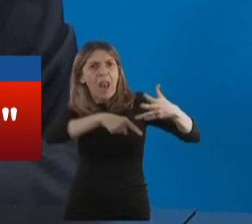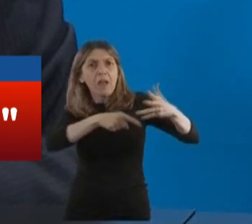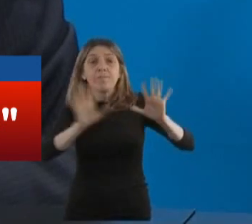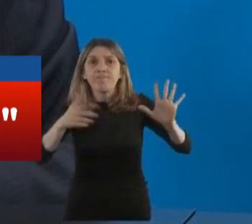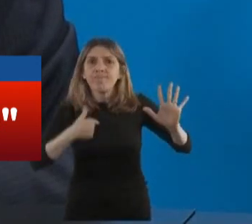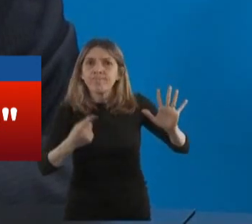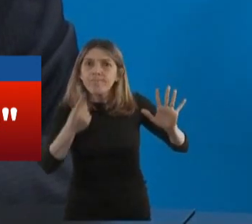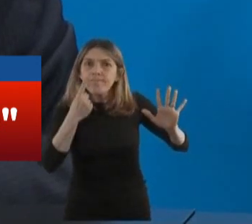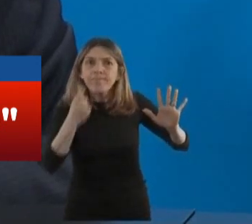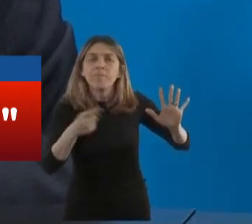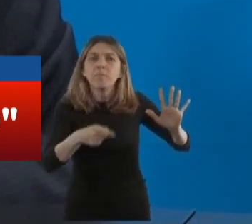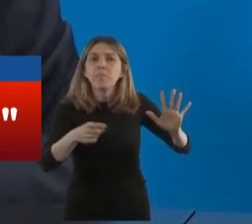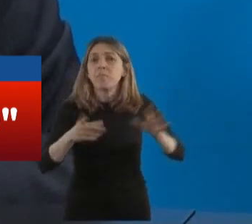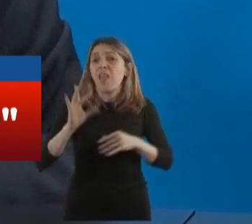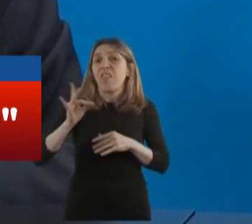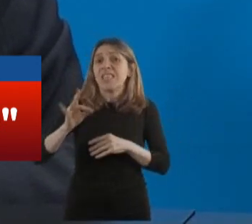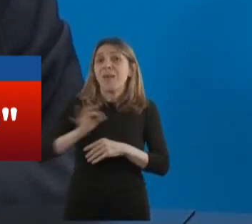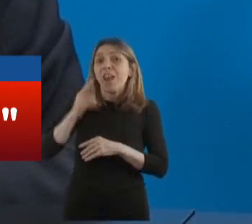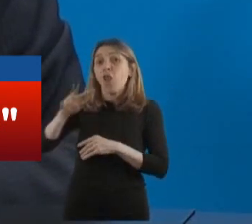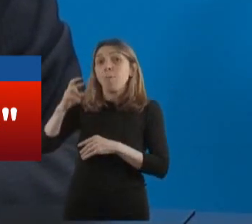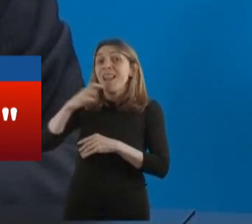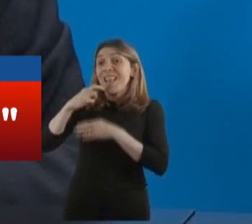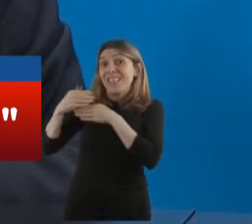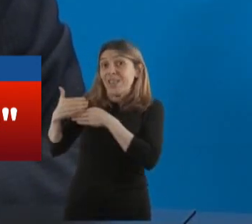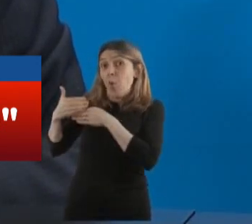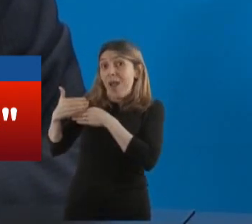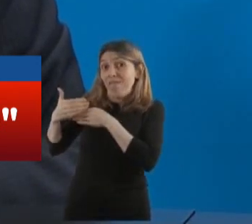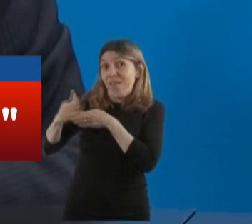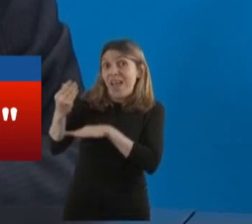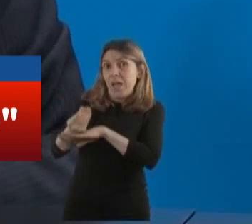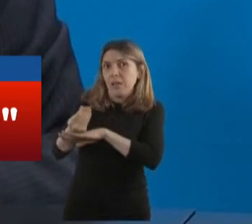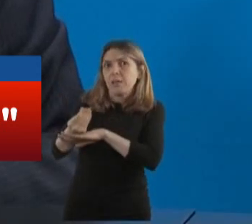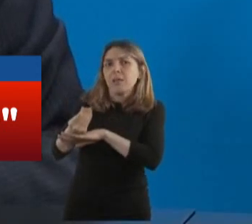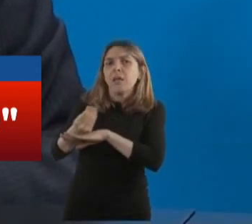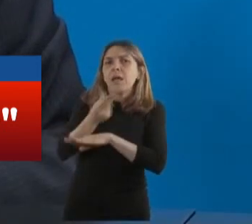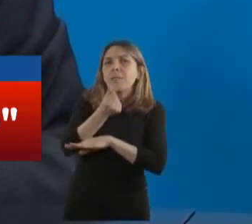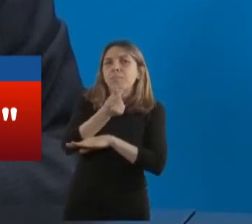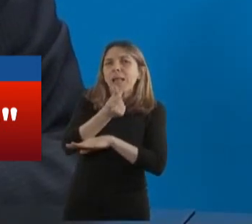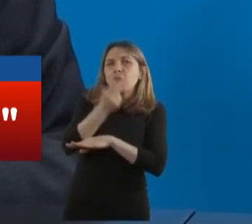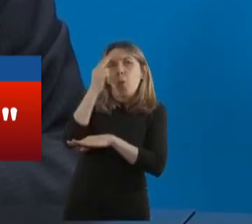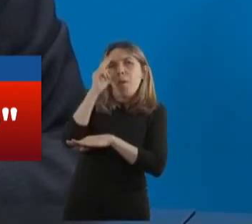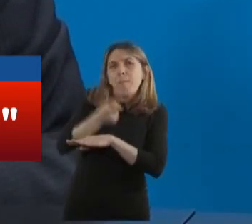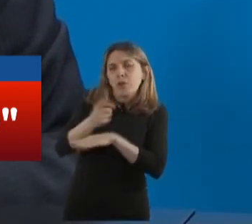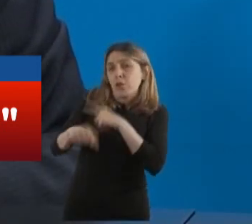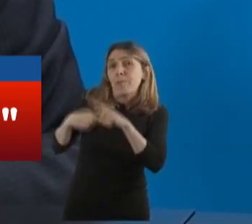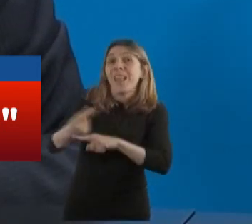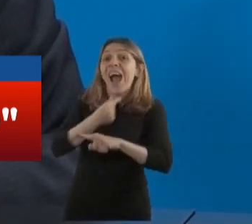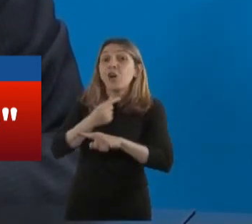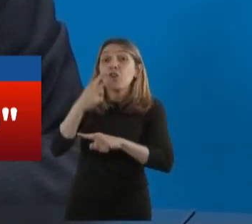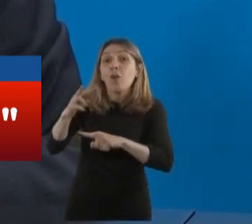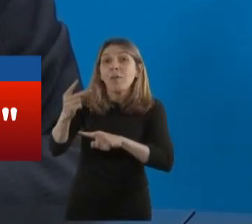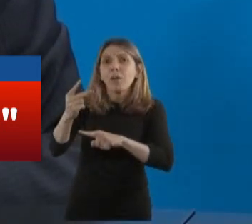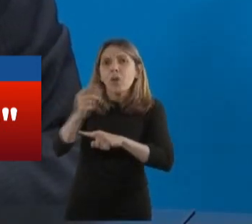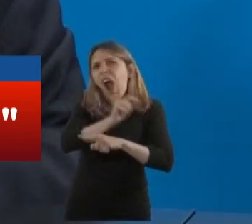evidentemente de diciembre del 19, esa cifra, ese coeficiente daba el 9%, agosto del 21 llegó